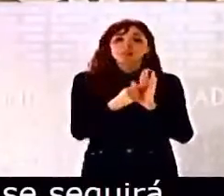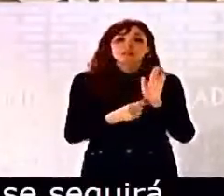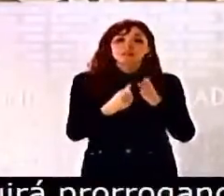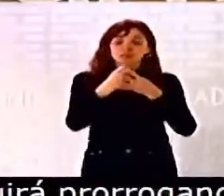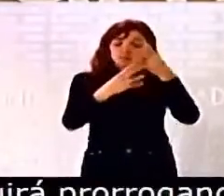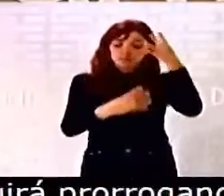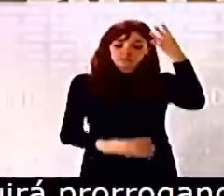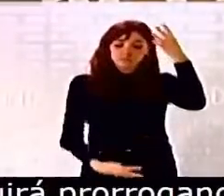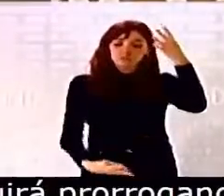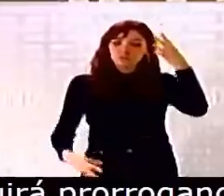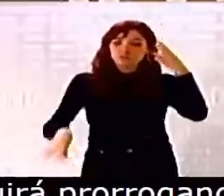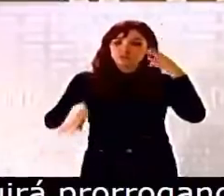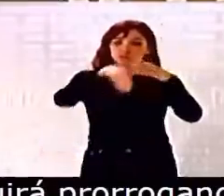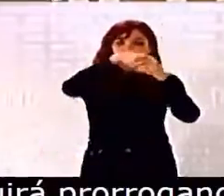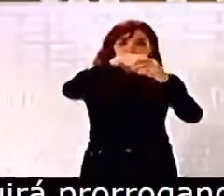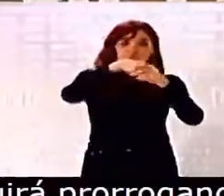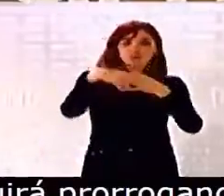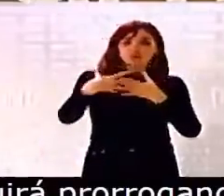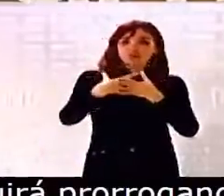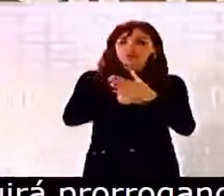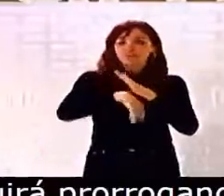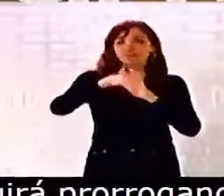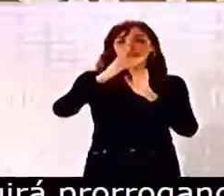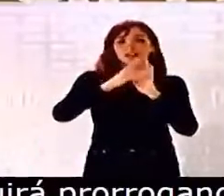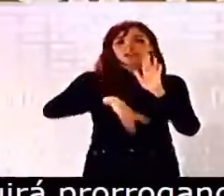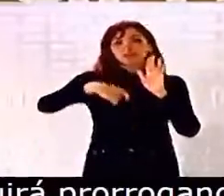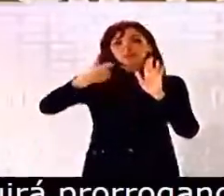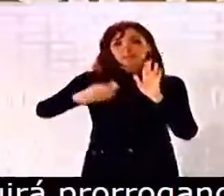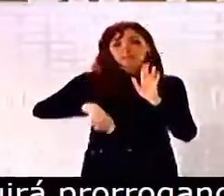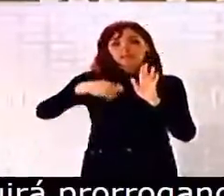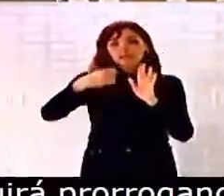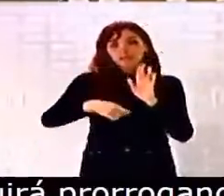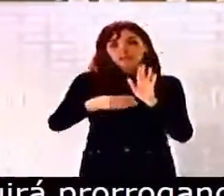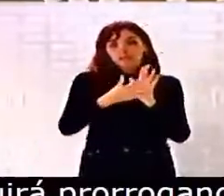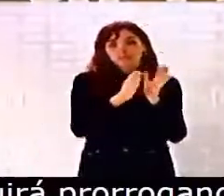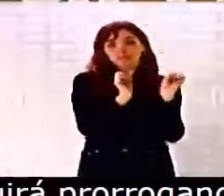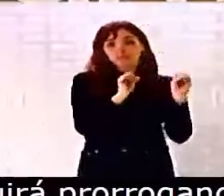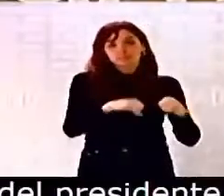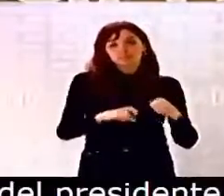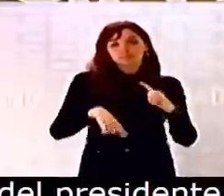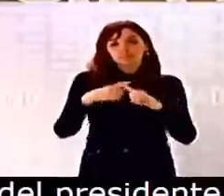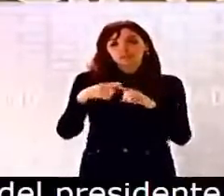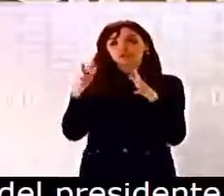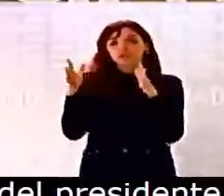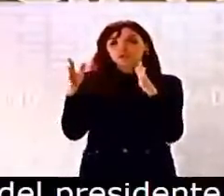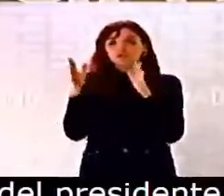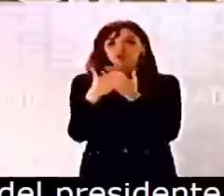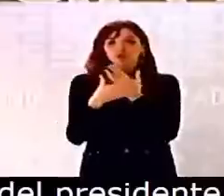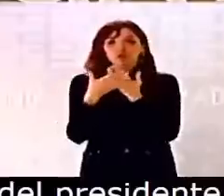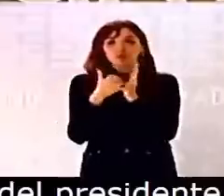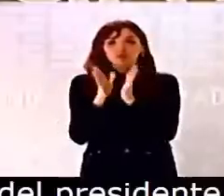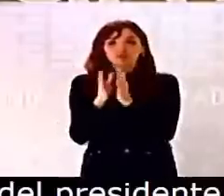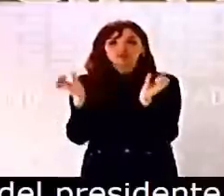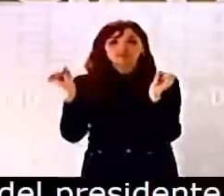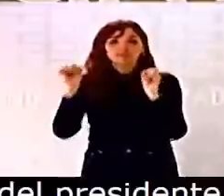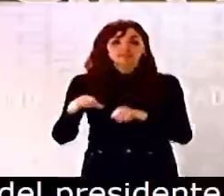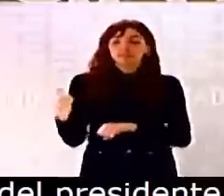están contenidas en el decreto del presidente y en el acuerdo del Consejo de Gobierno del